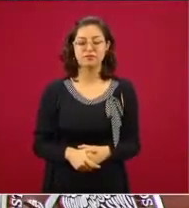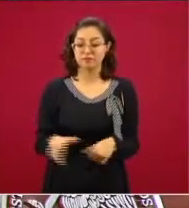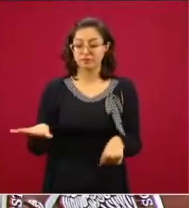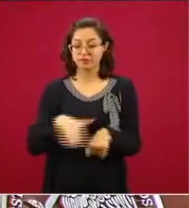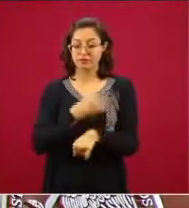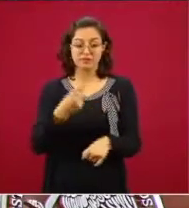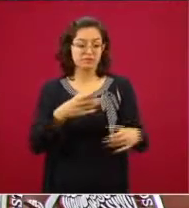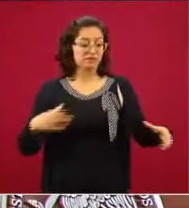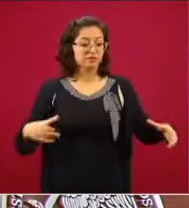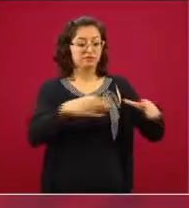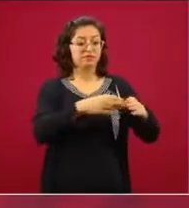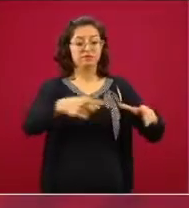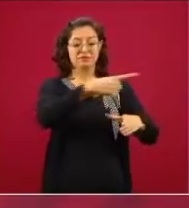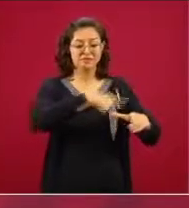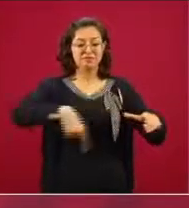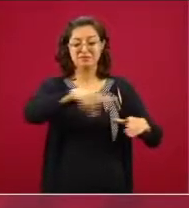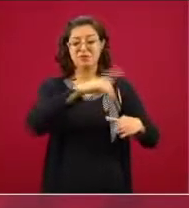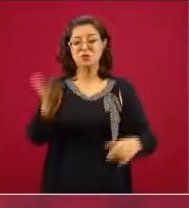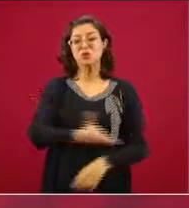robar, a